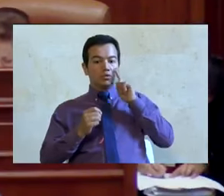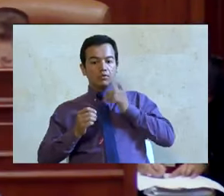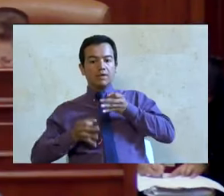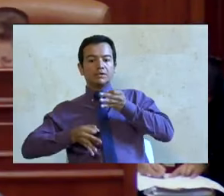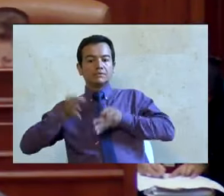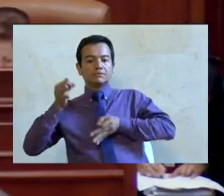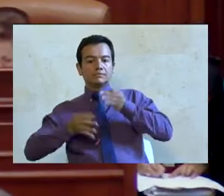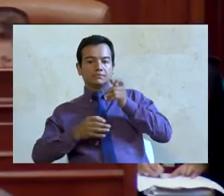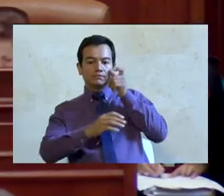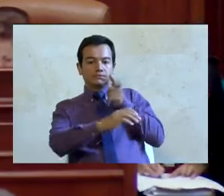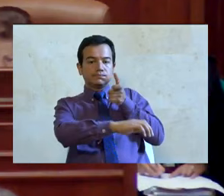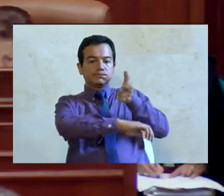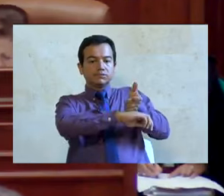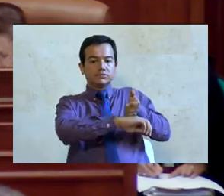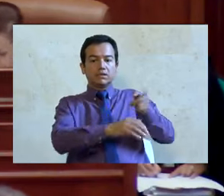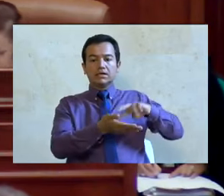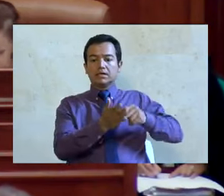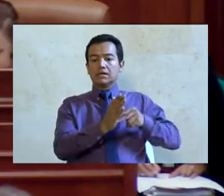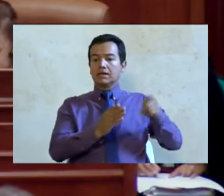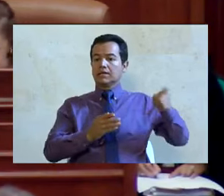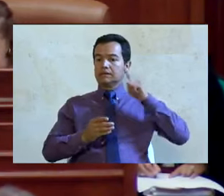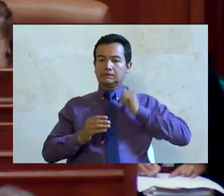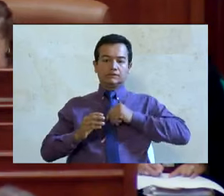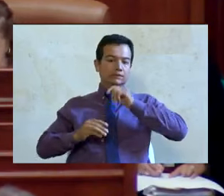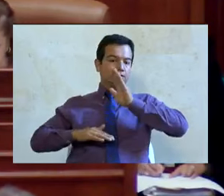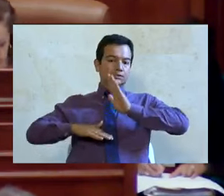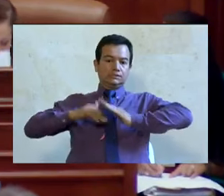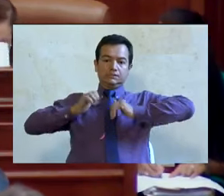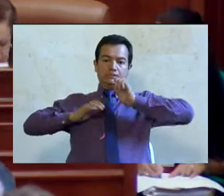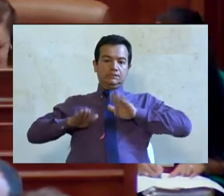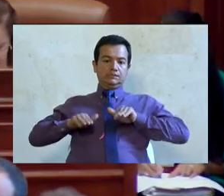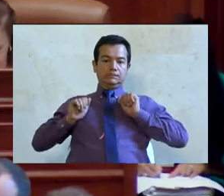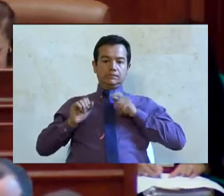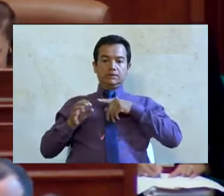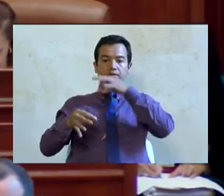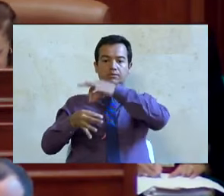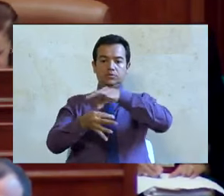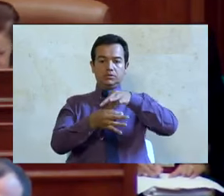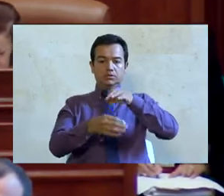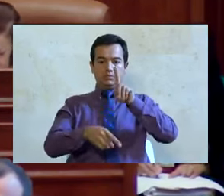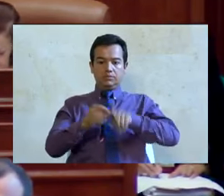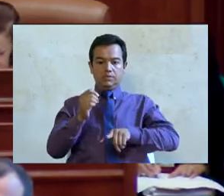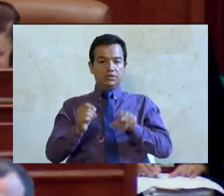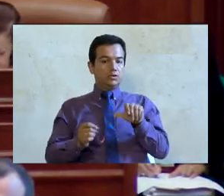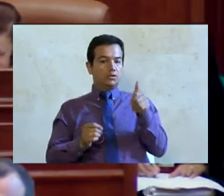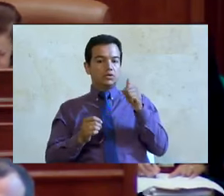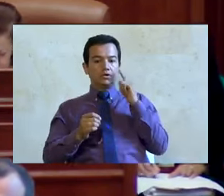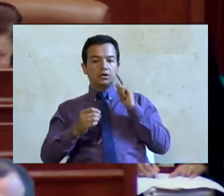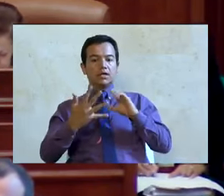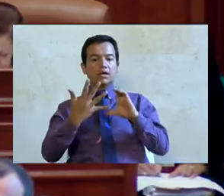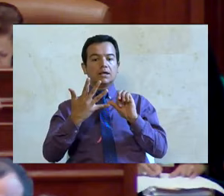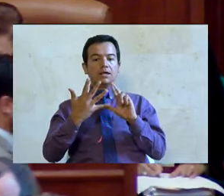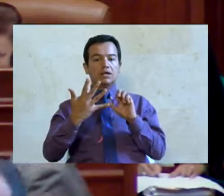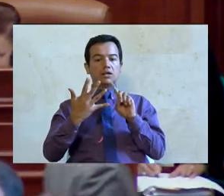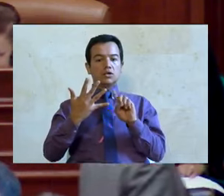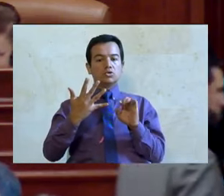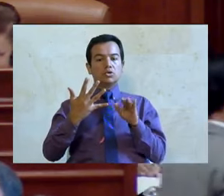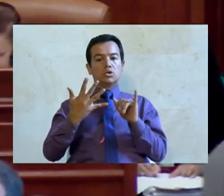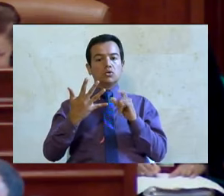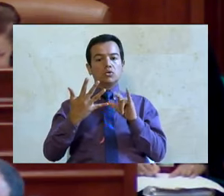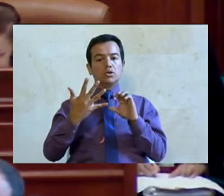Justicia se declara impedido y Carlos Julio bona porque tiene una investigación Corte Suprema